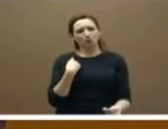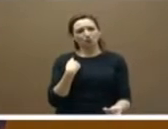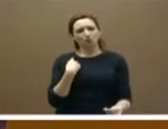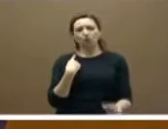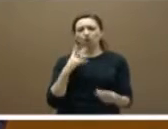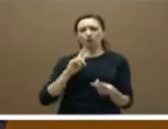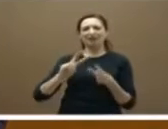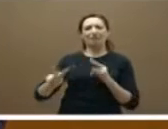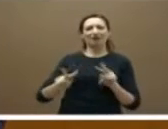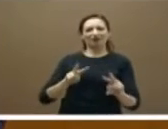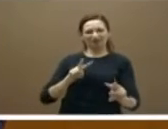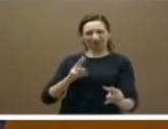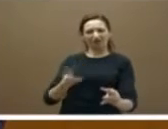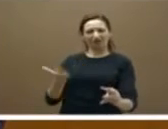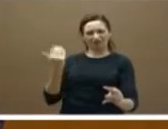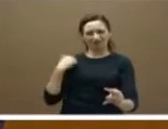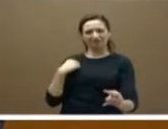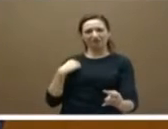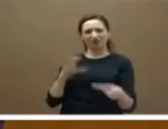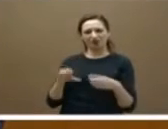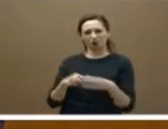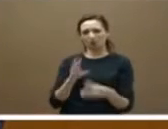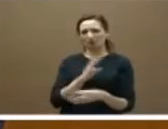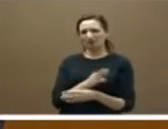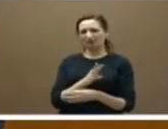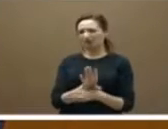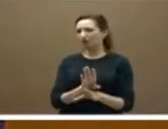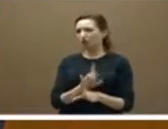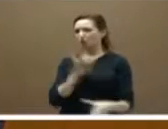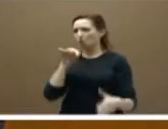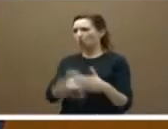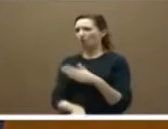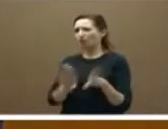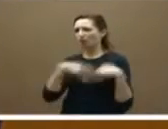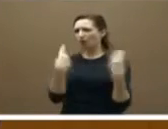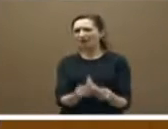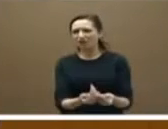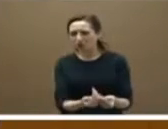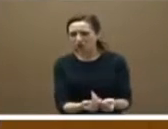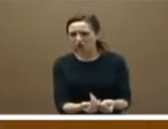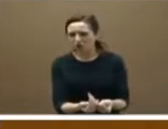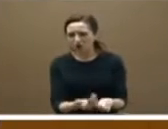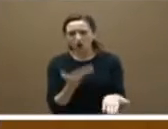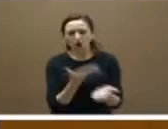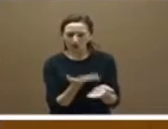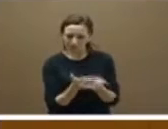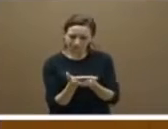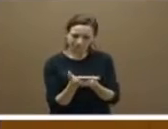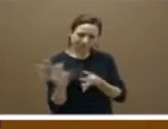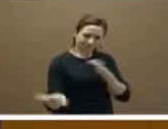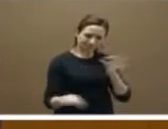grupo parlamentario absolutamente integral. Nos demostraron en el pleno pasado